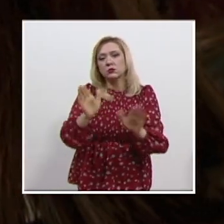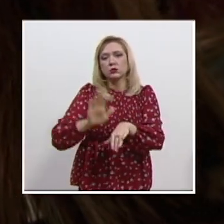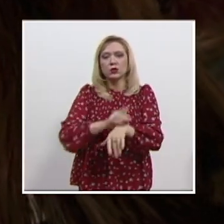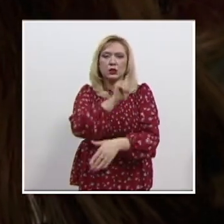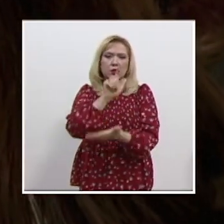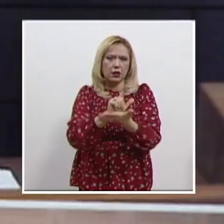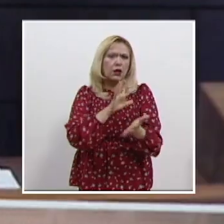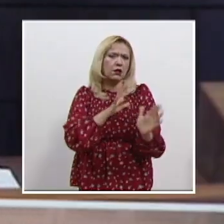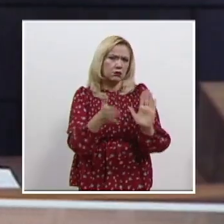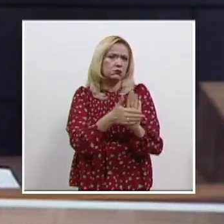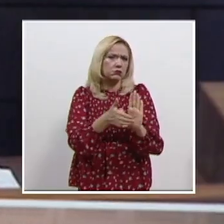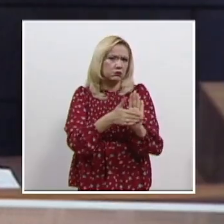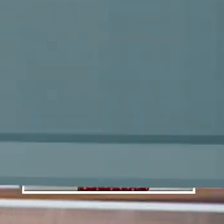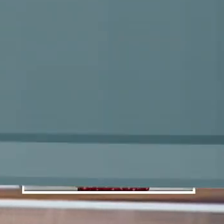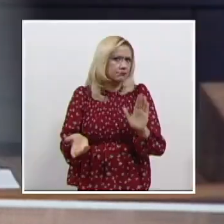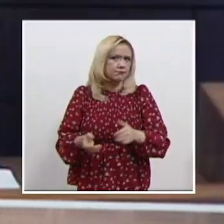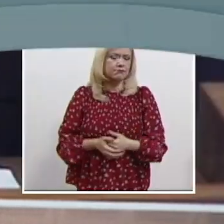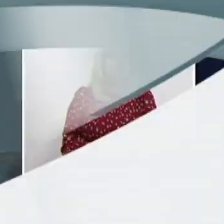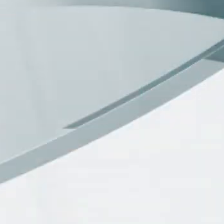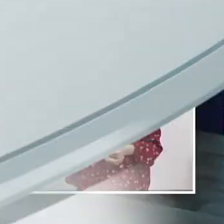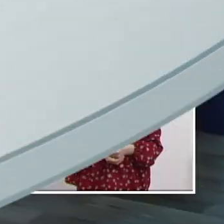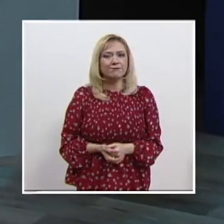aplicable.